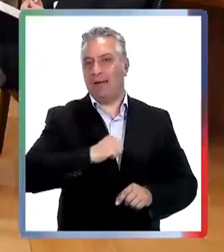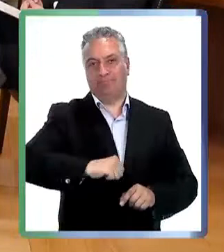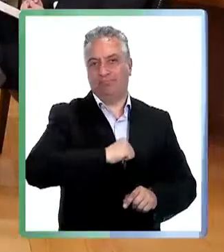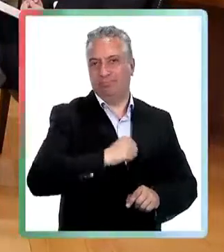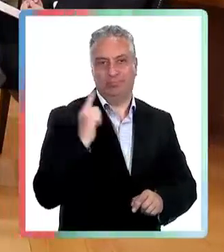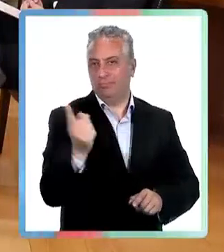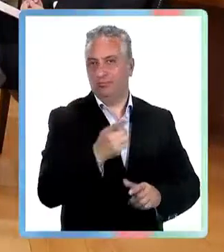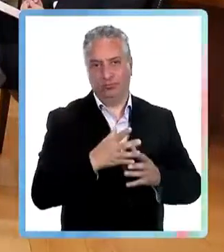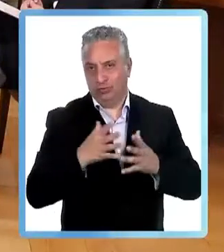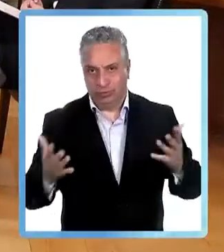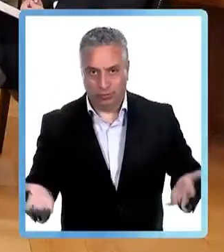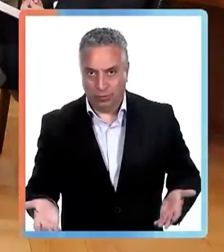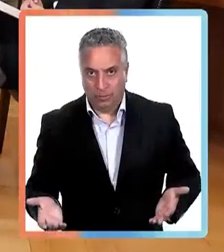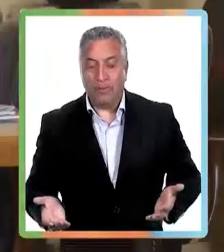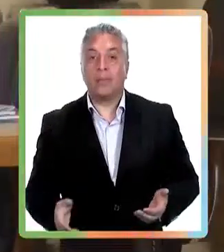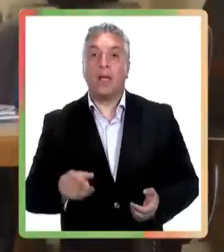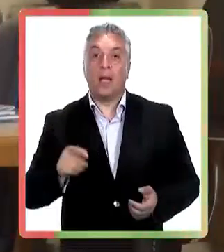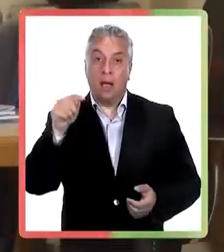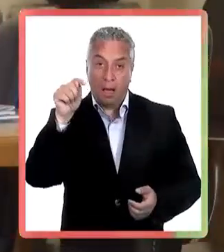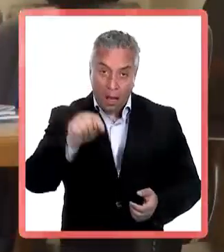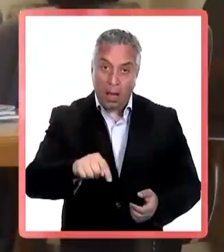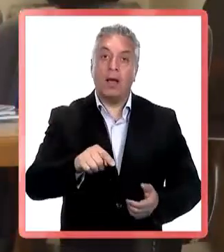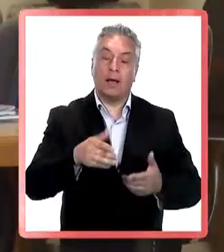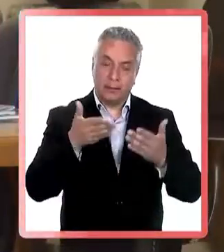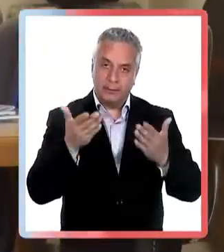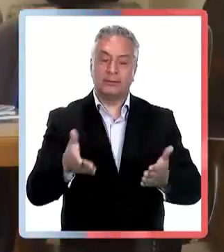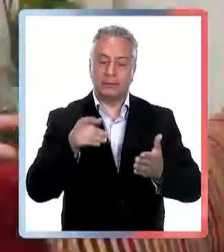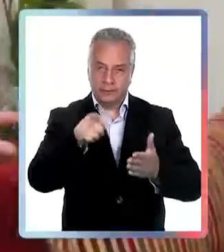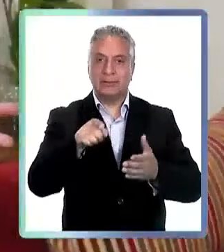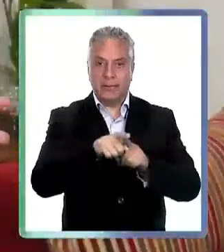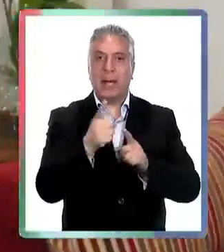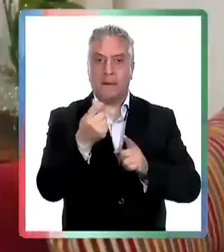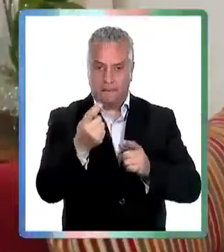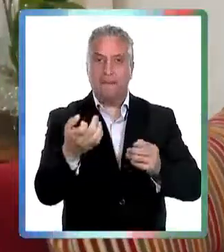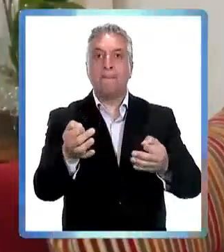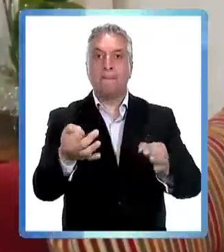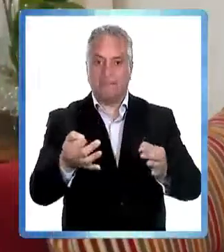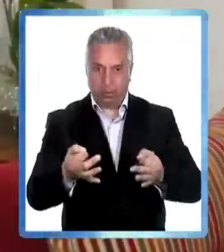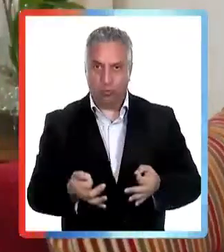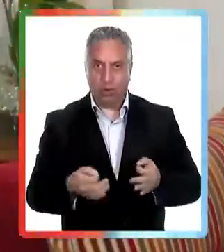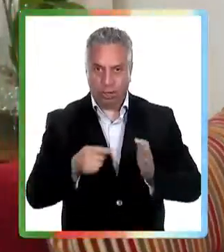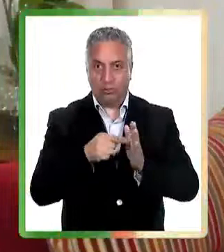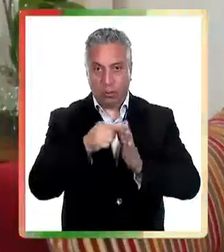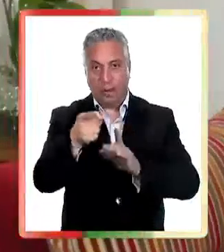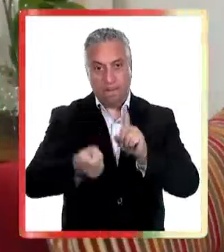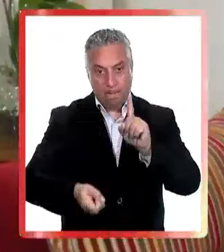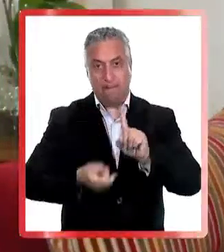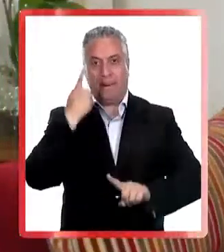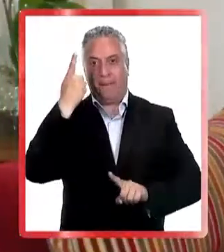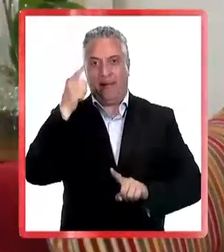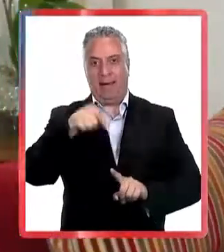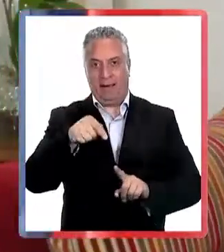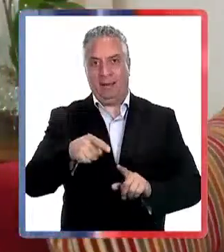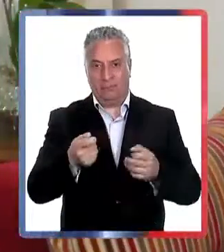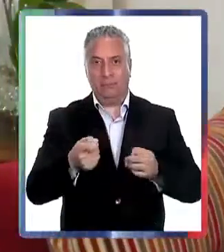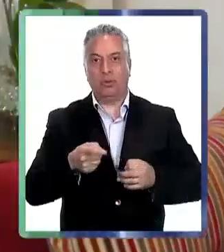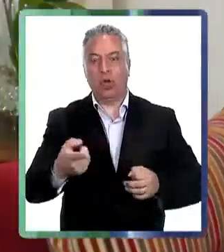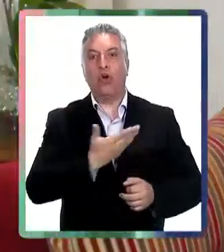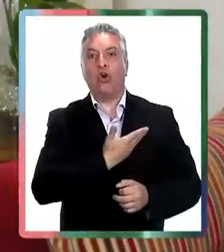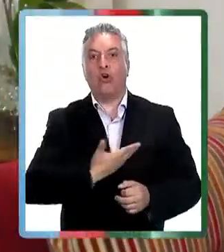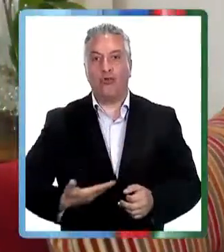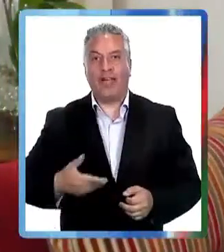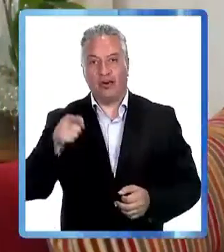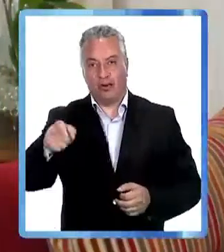ser aval en una situación crítica. Entonces ahí va a estar ese presupuesto, este primer presupuesto